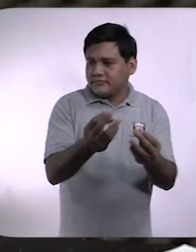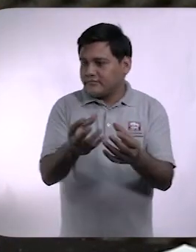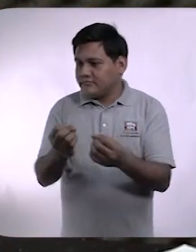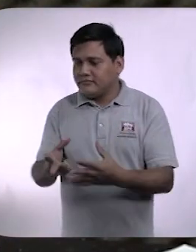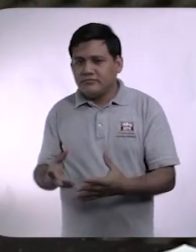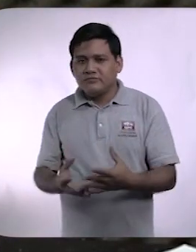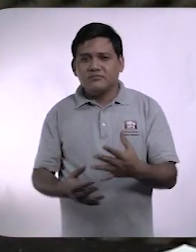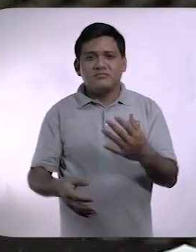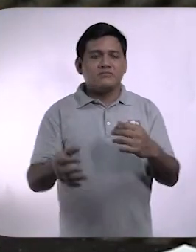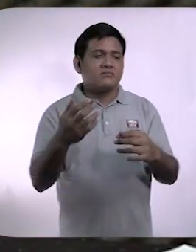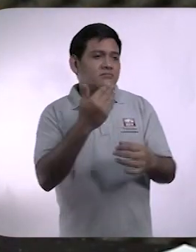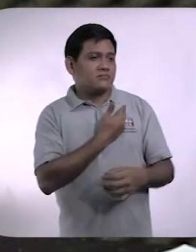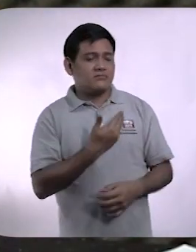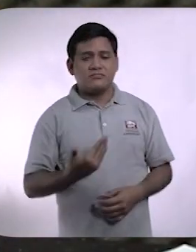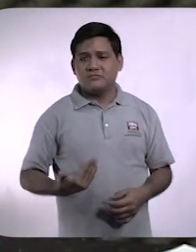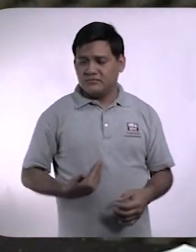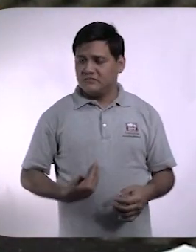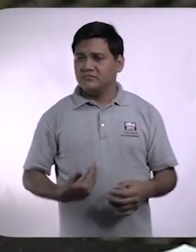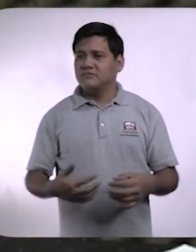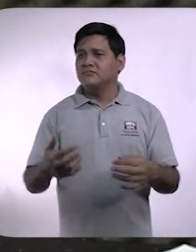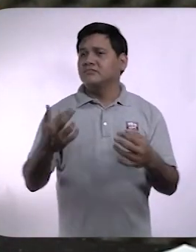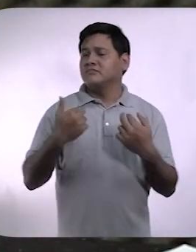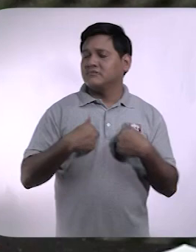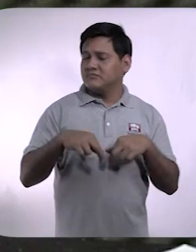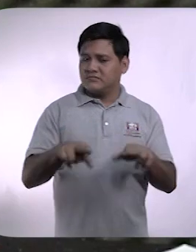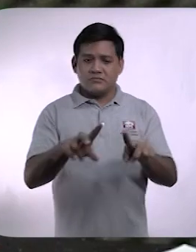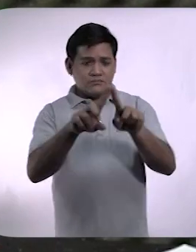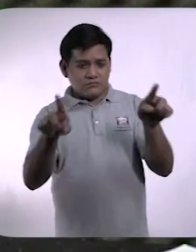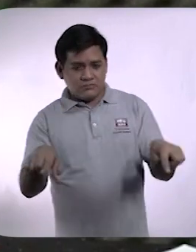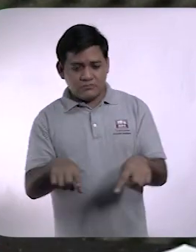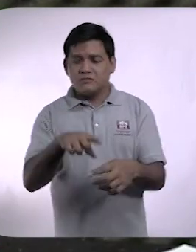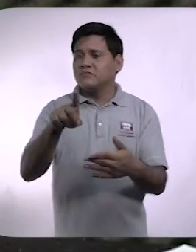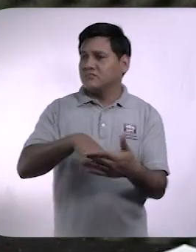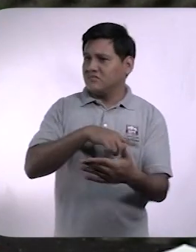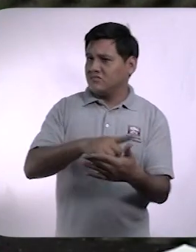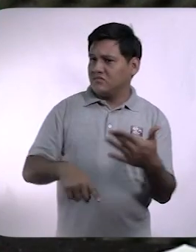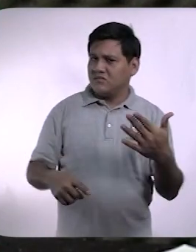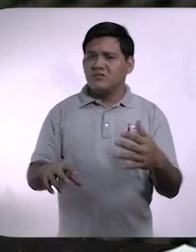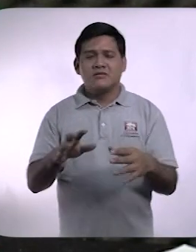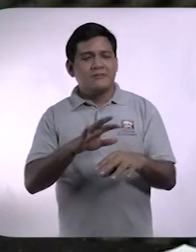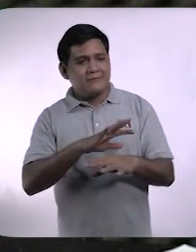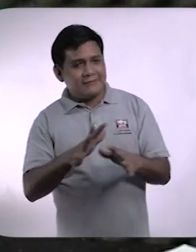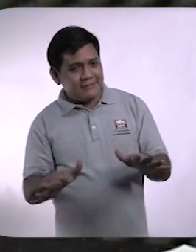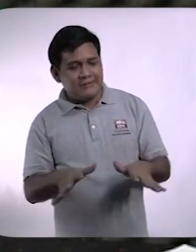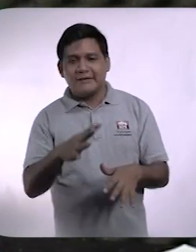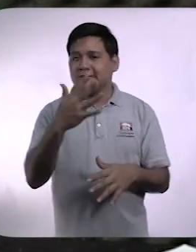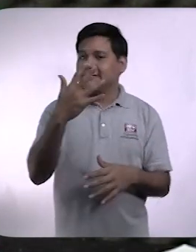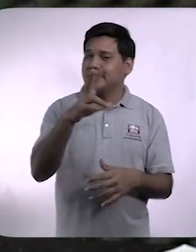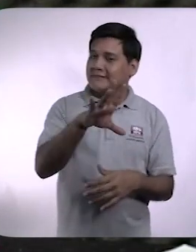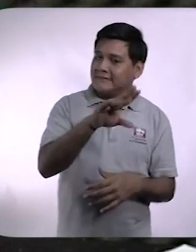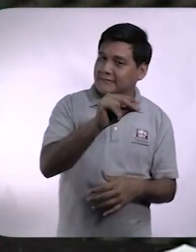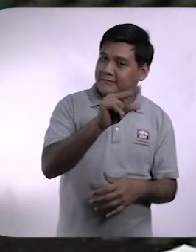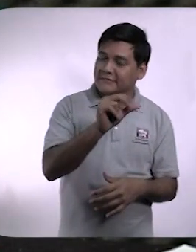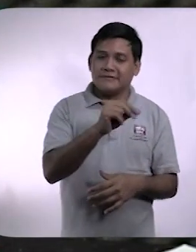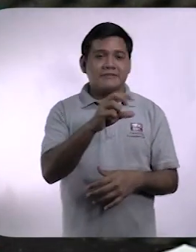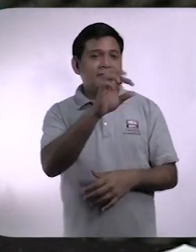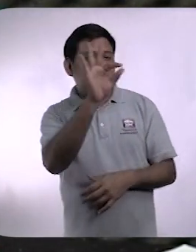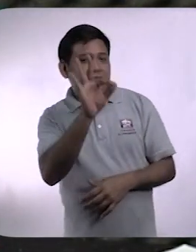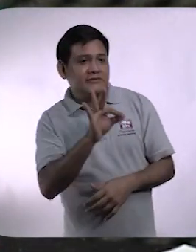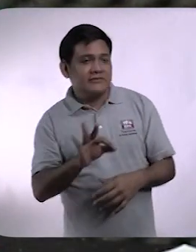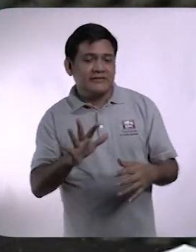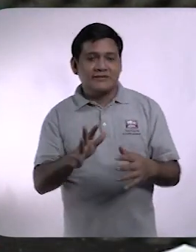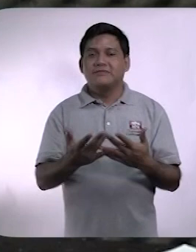a las presidencias, las mesas directivas de casilla. Ya estamos arriba de un 80%, posiblemente el día de